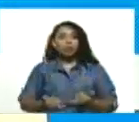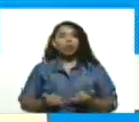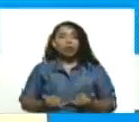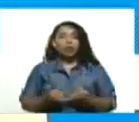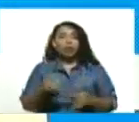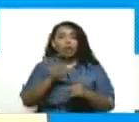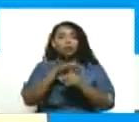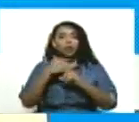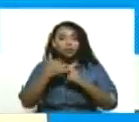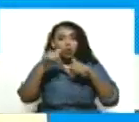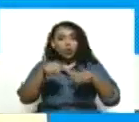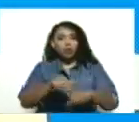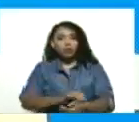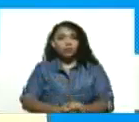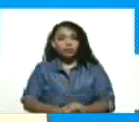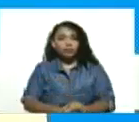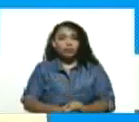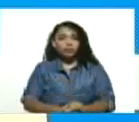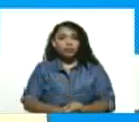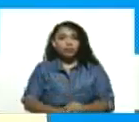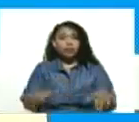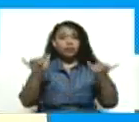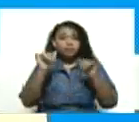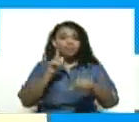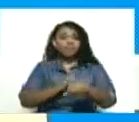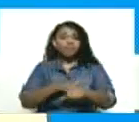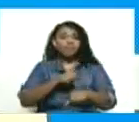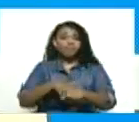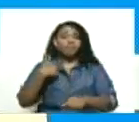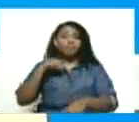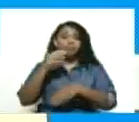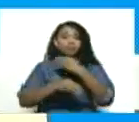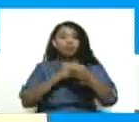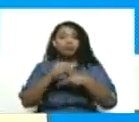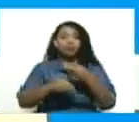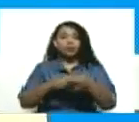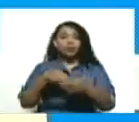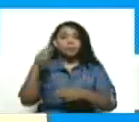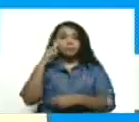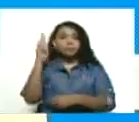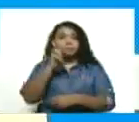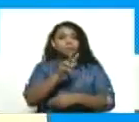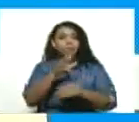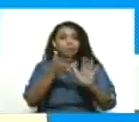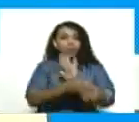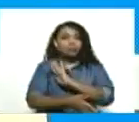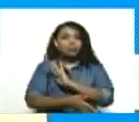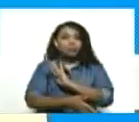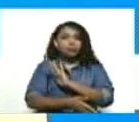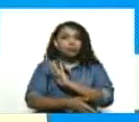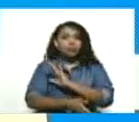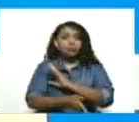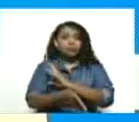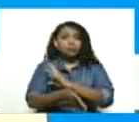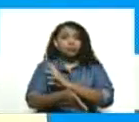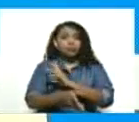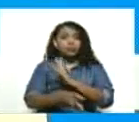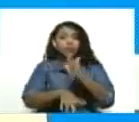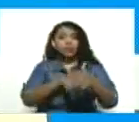la a la situación de hoy y al mismo tiempo tiene que hacer una una mirada crítica tanto del